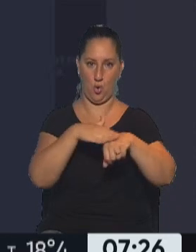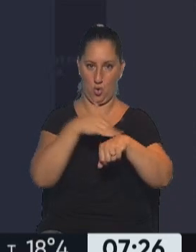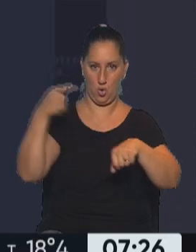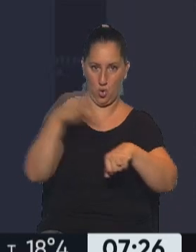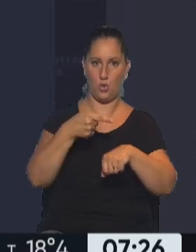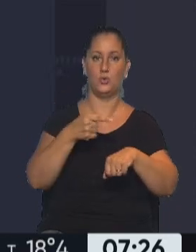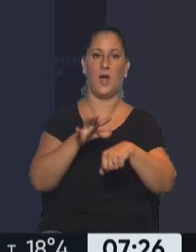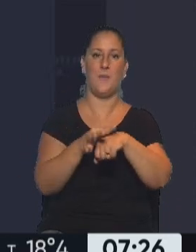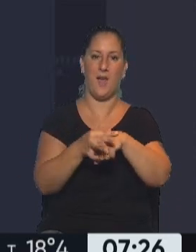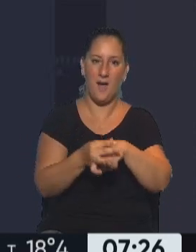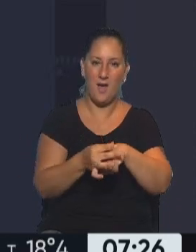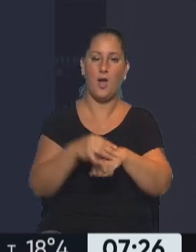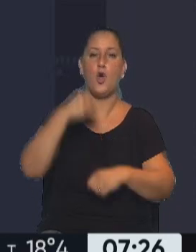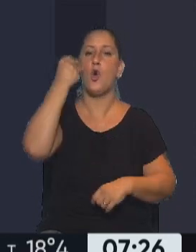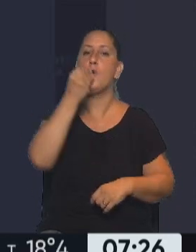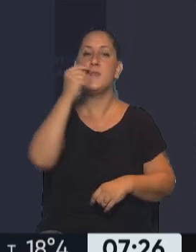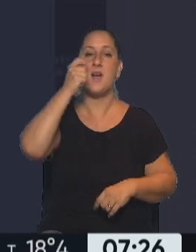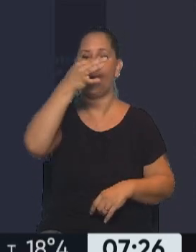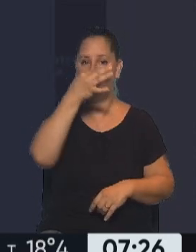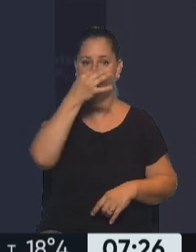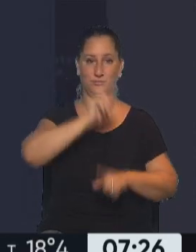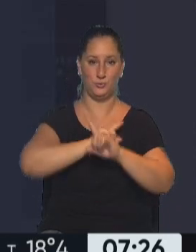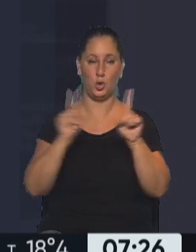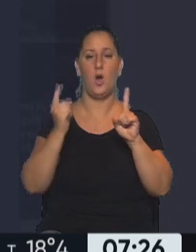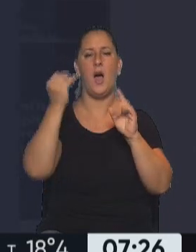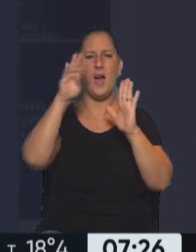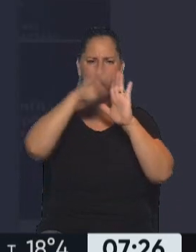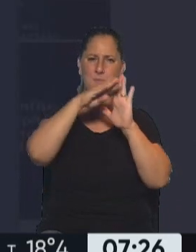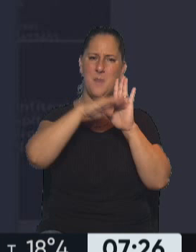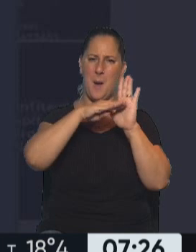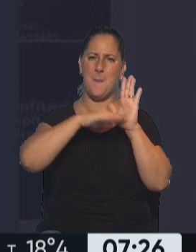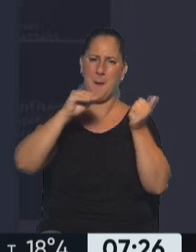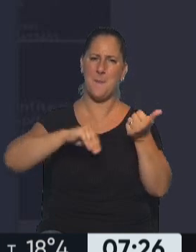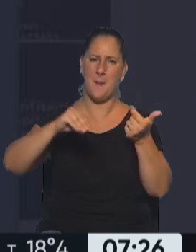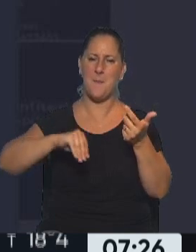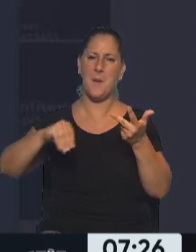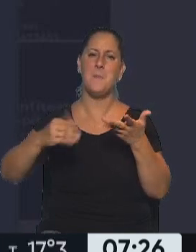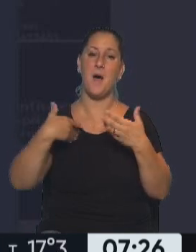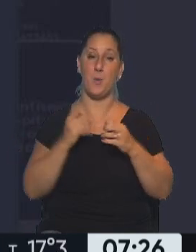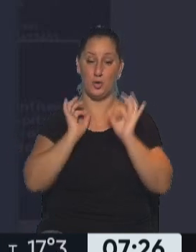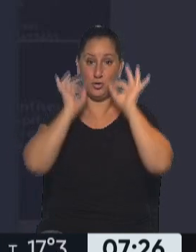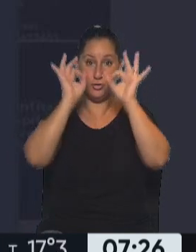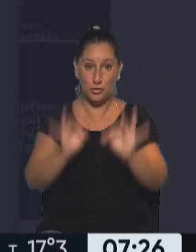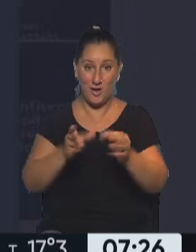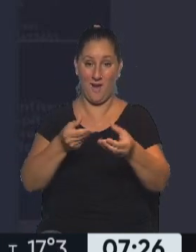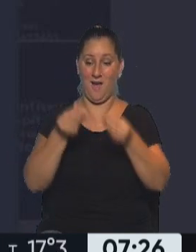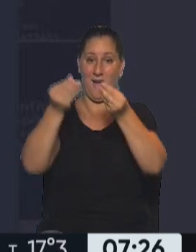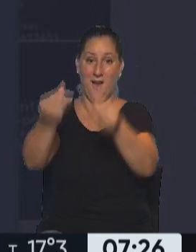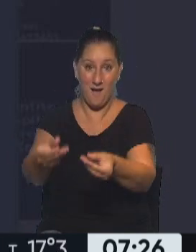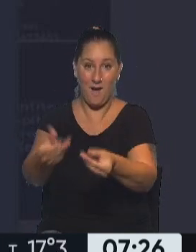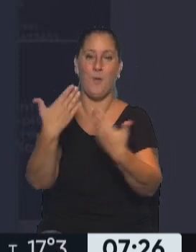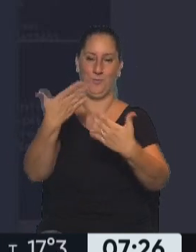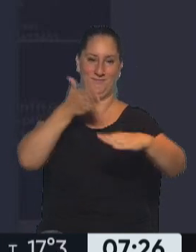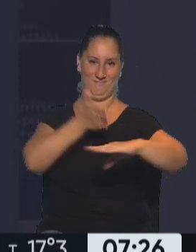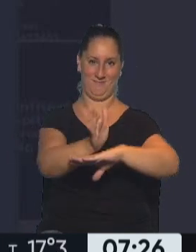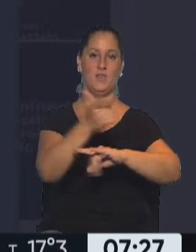un cicatrizante, alimentos no perecederos, y hay un listado de cosas que entonces uno puede canjear para disfrutar del show a